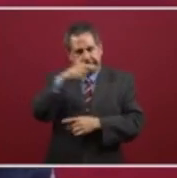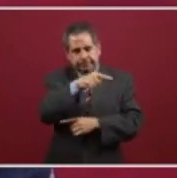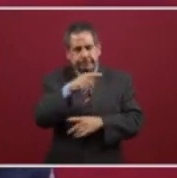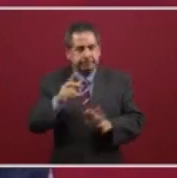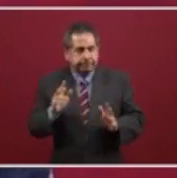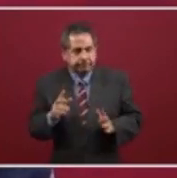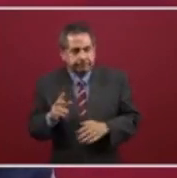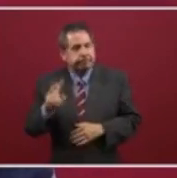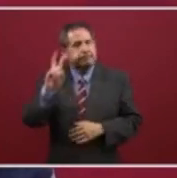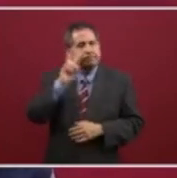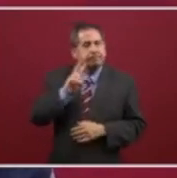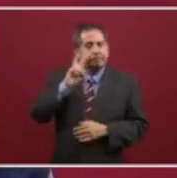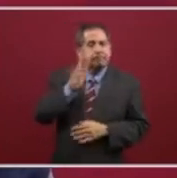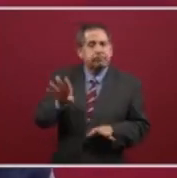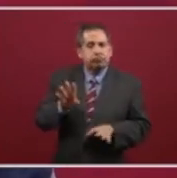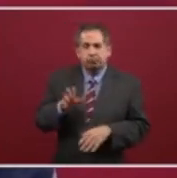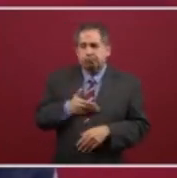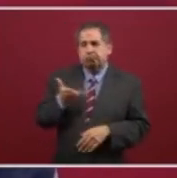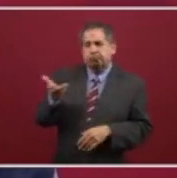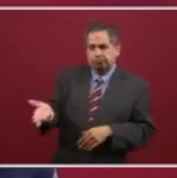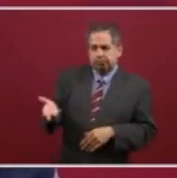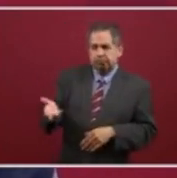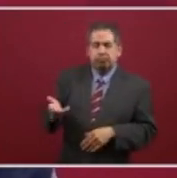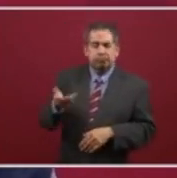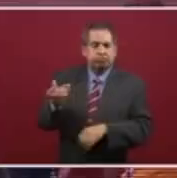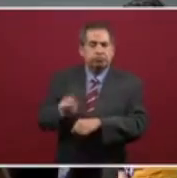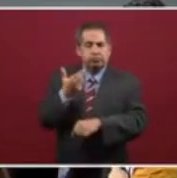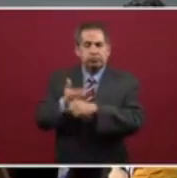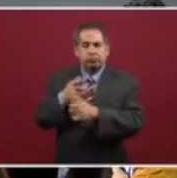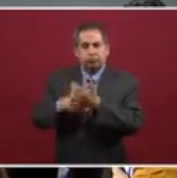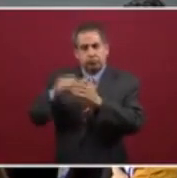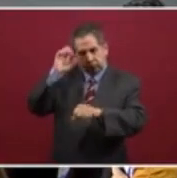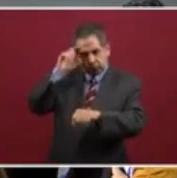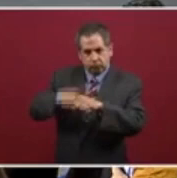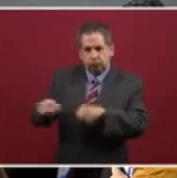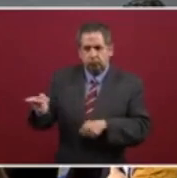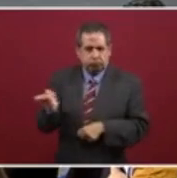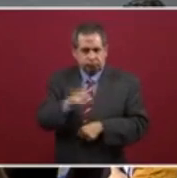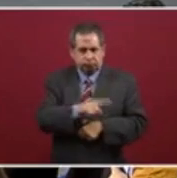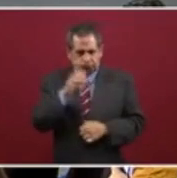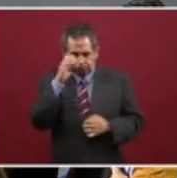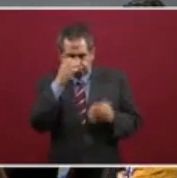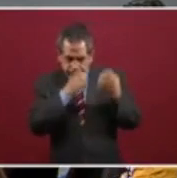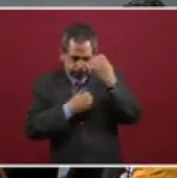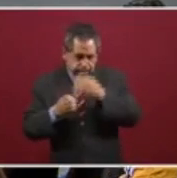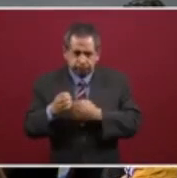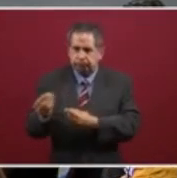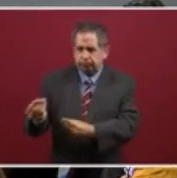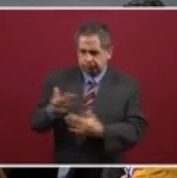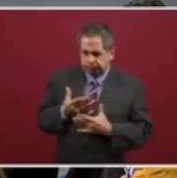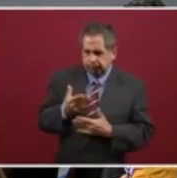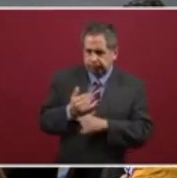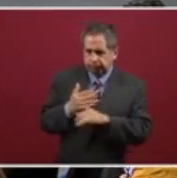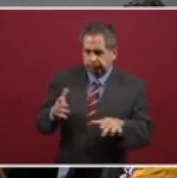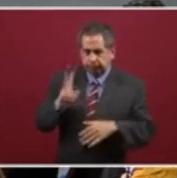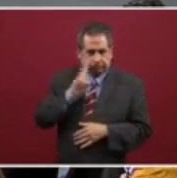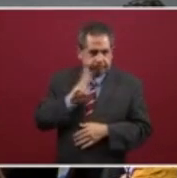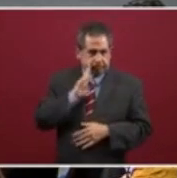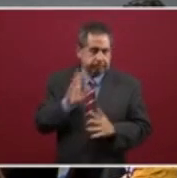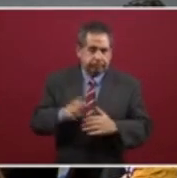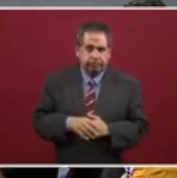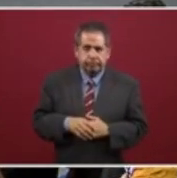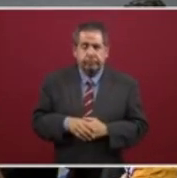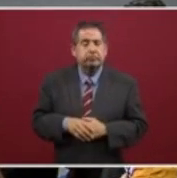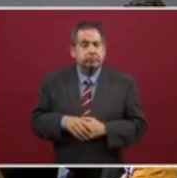lo vamos a pedir a la Secretaría de Cultura que nos informe, y